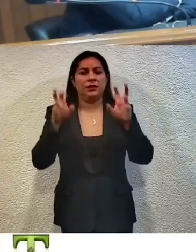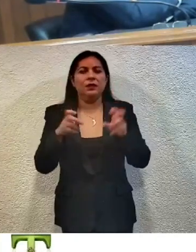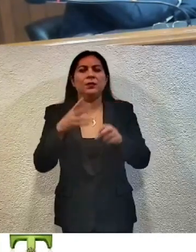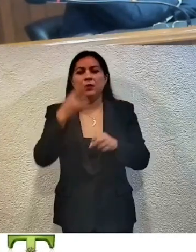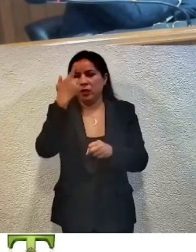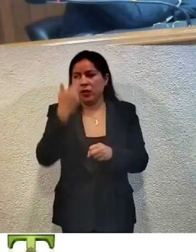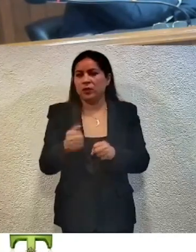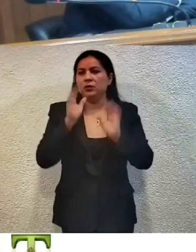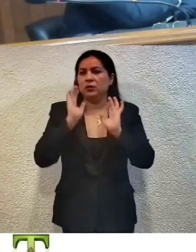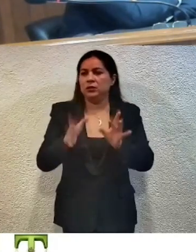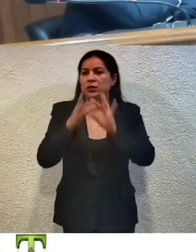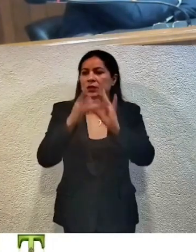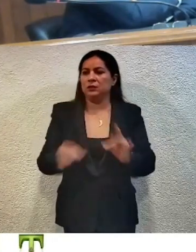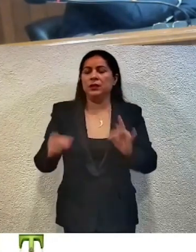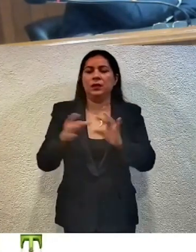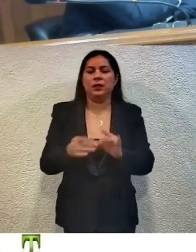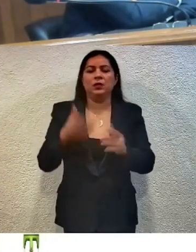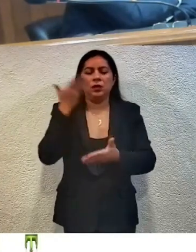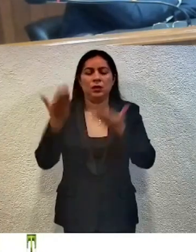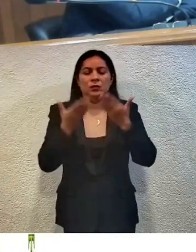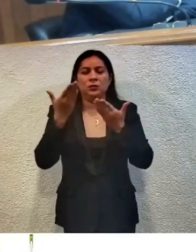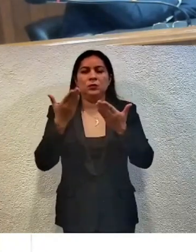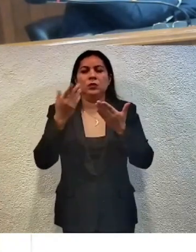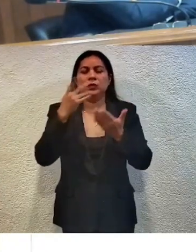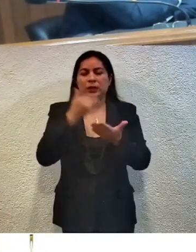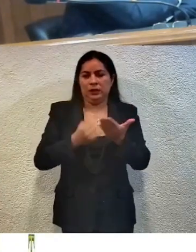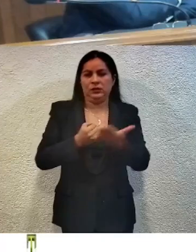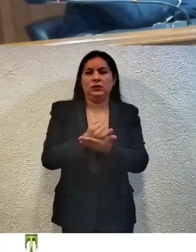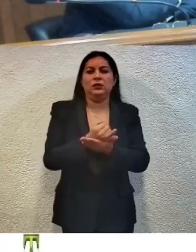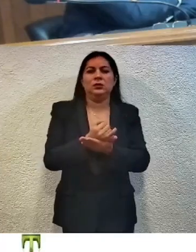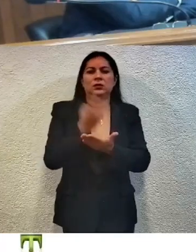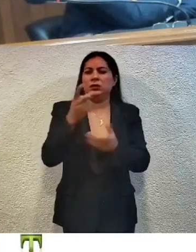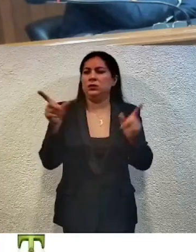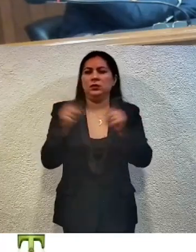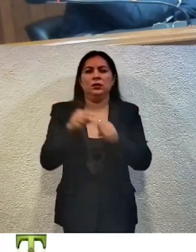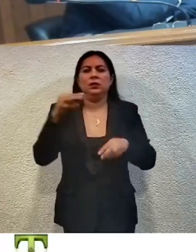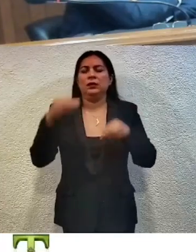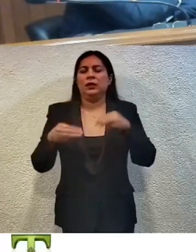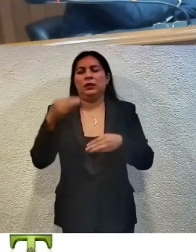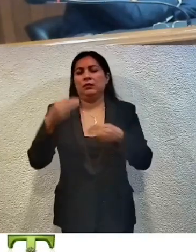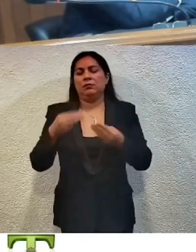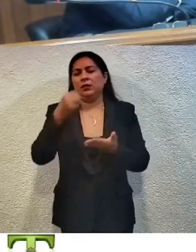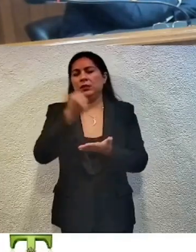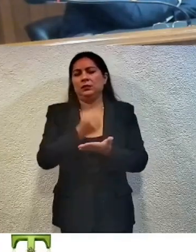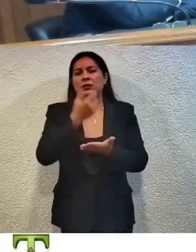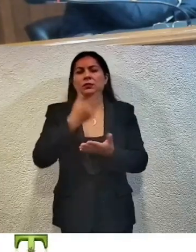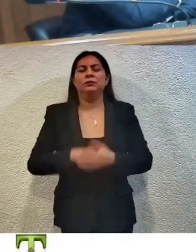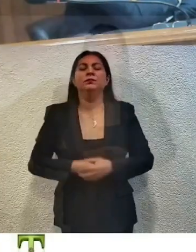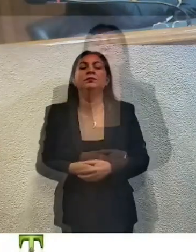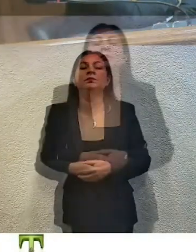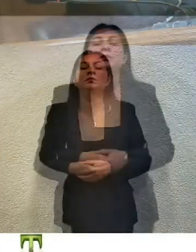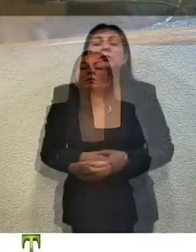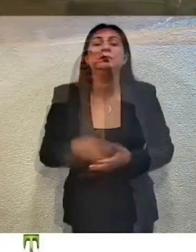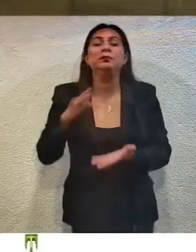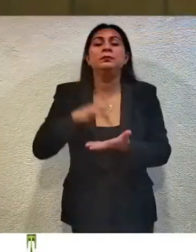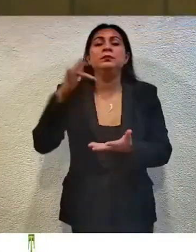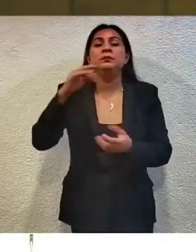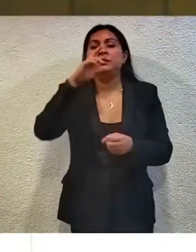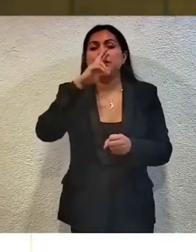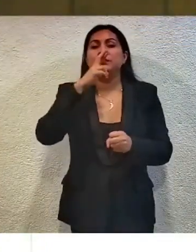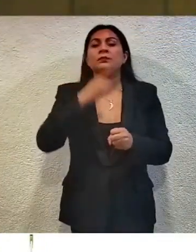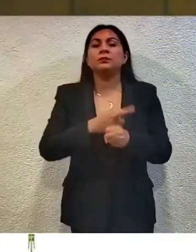y fundamentos expuestos en el estudio de fondo de esta sentencia. Es la cuenta del asunto, magistradas y magistrado. Gracias,